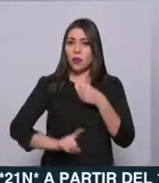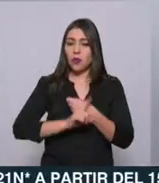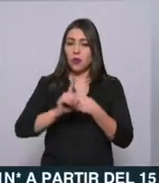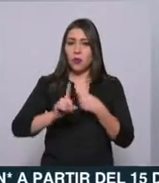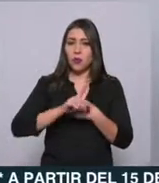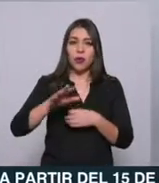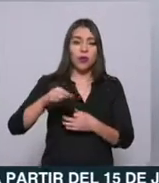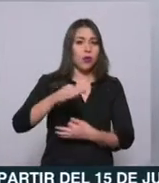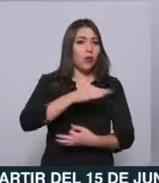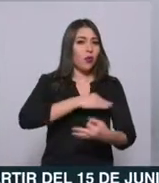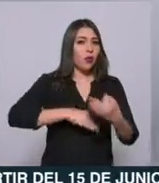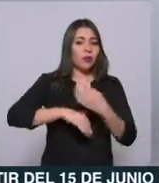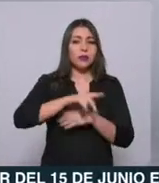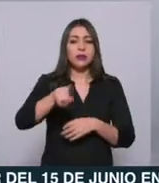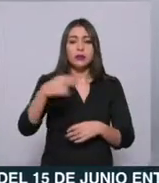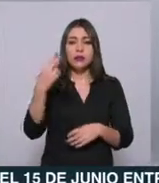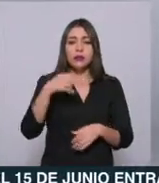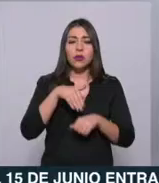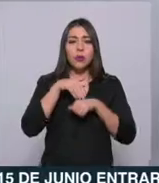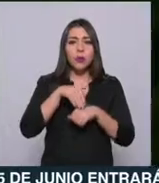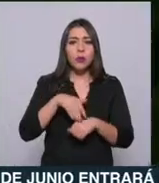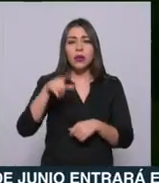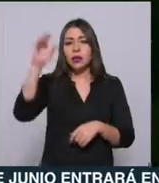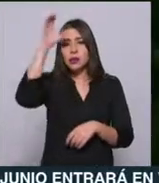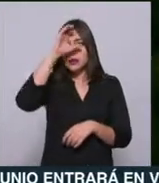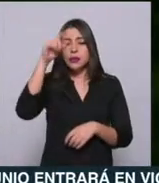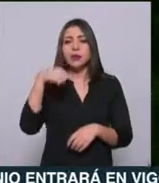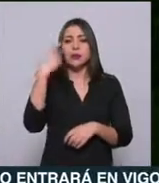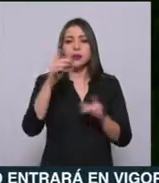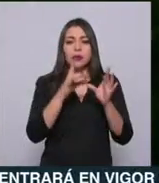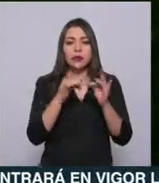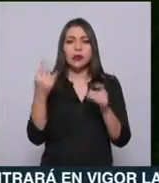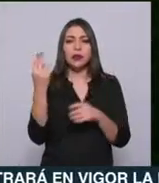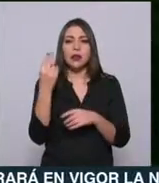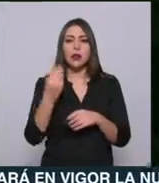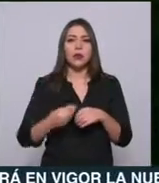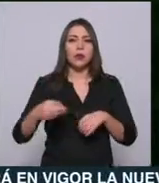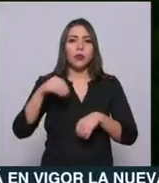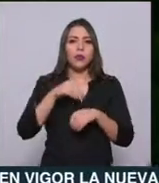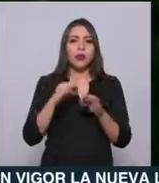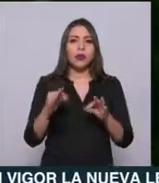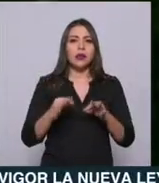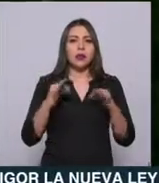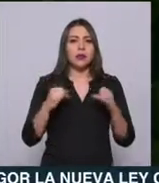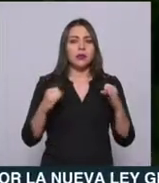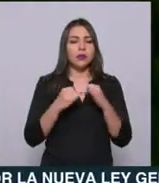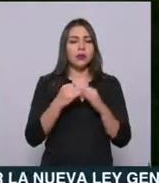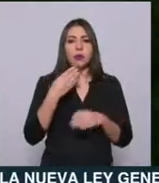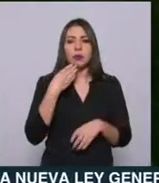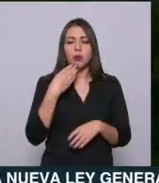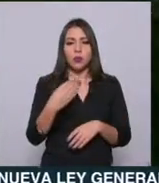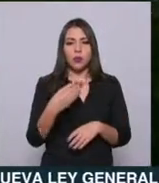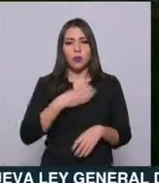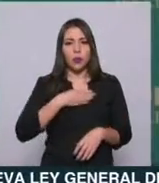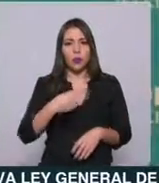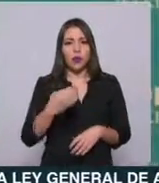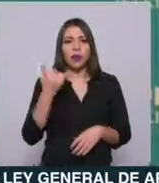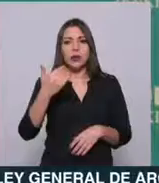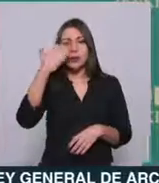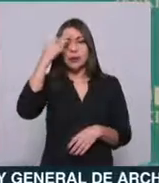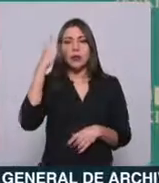deben considerar las recomendaciones de los científicos, contar con sistemas institucionales adecuados, así como medidas